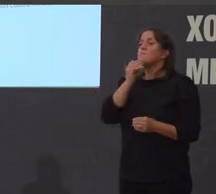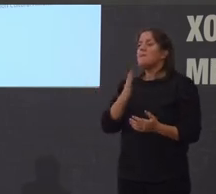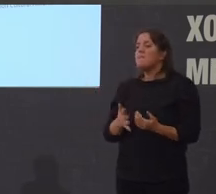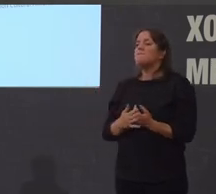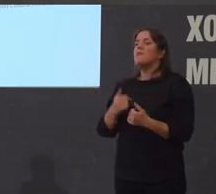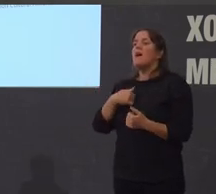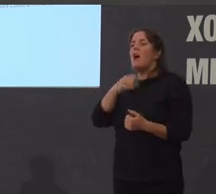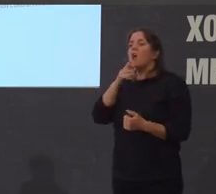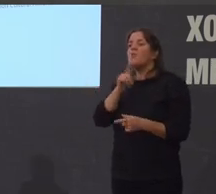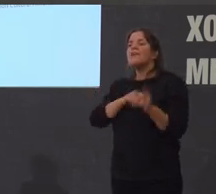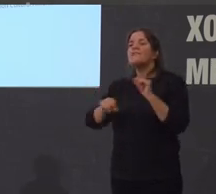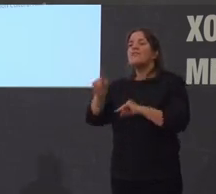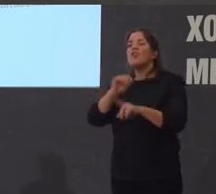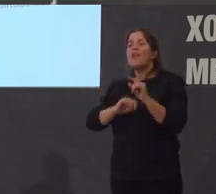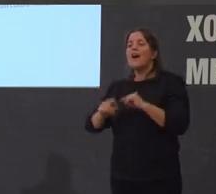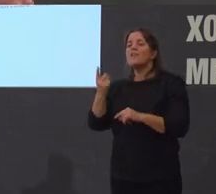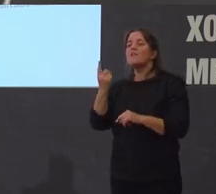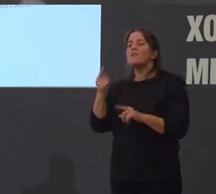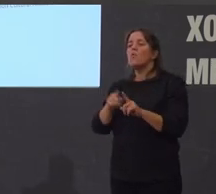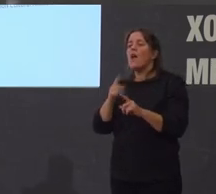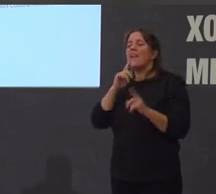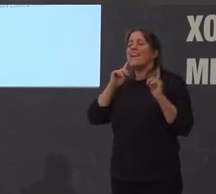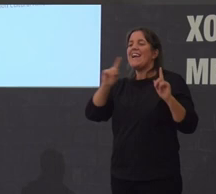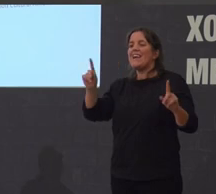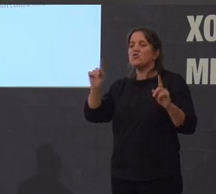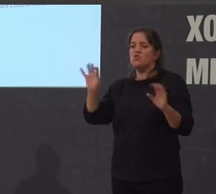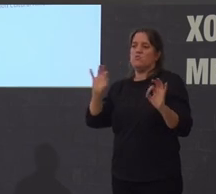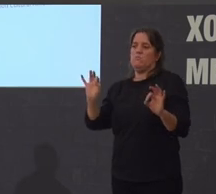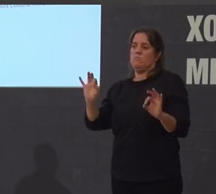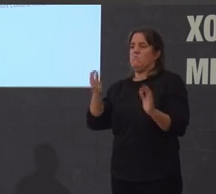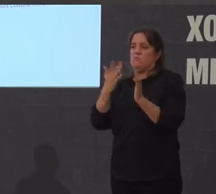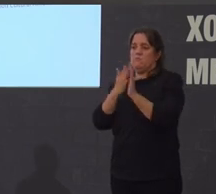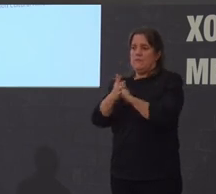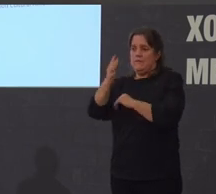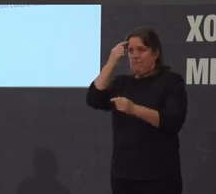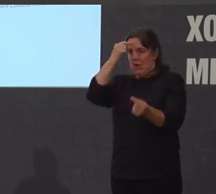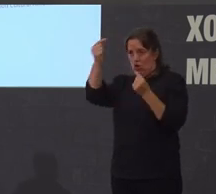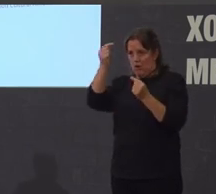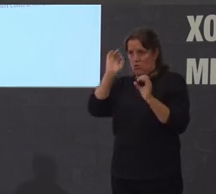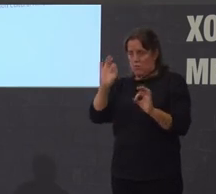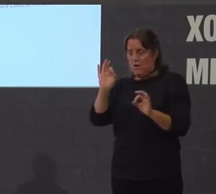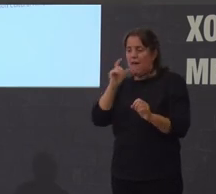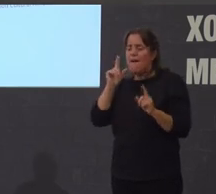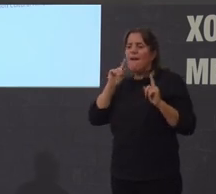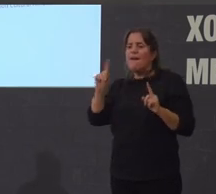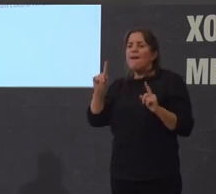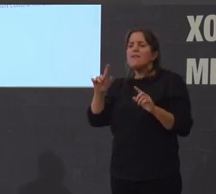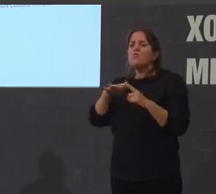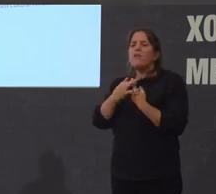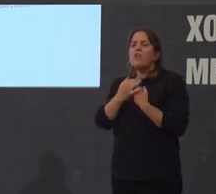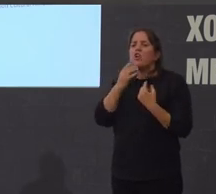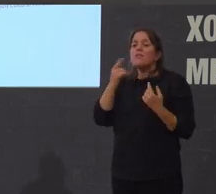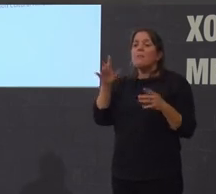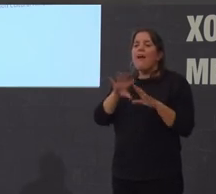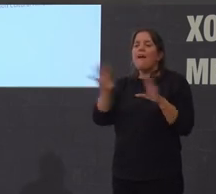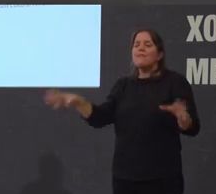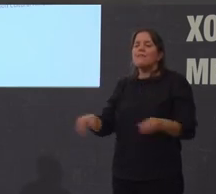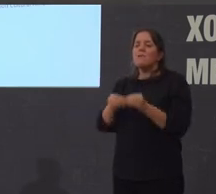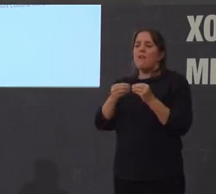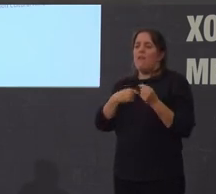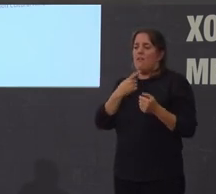voy a seleccionar una serie de casos concretos casos para simplificar lo que digo